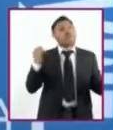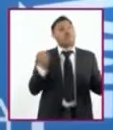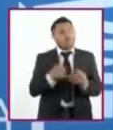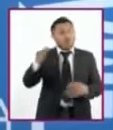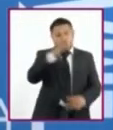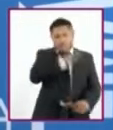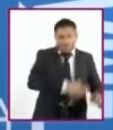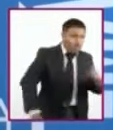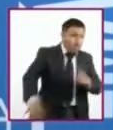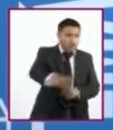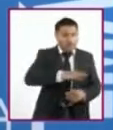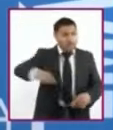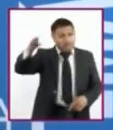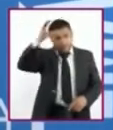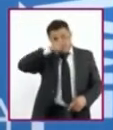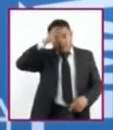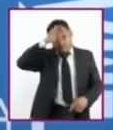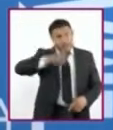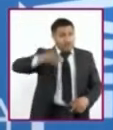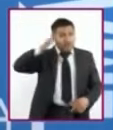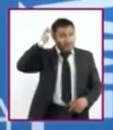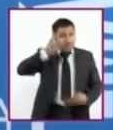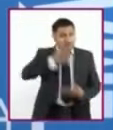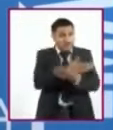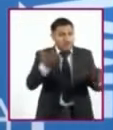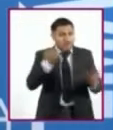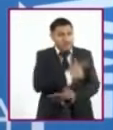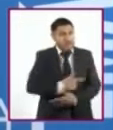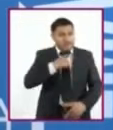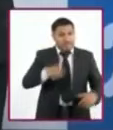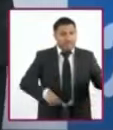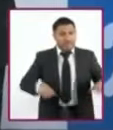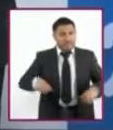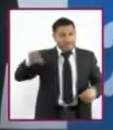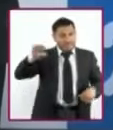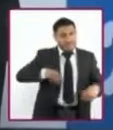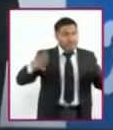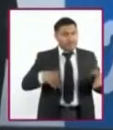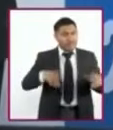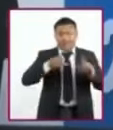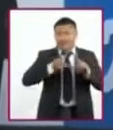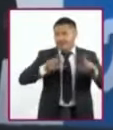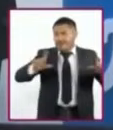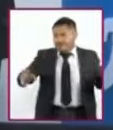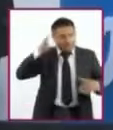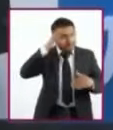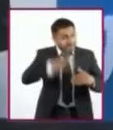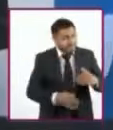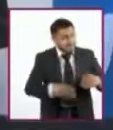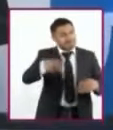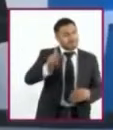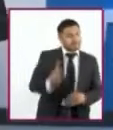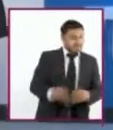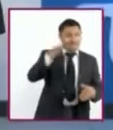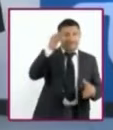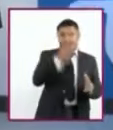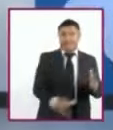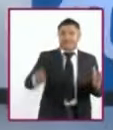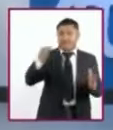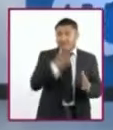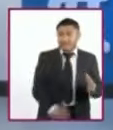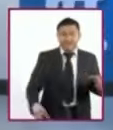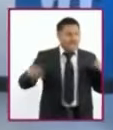ciencias. Espero les hayan gustado las actividades que realizamos. Listo, terminamos, pero aún nos queda mucho